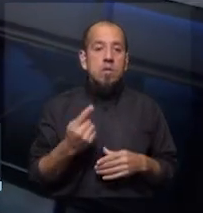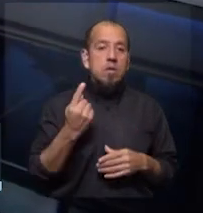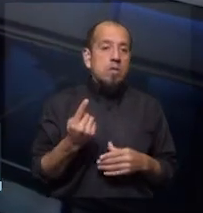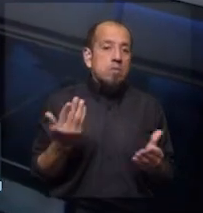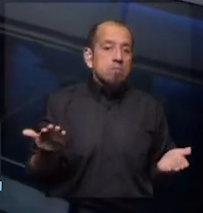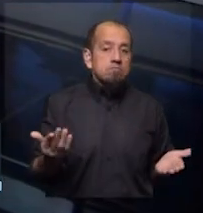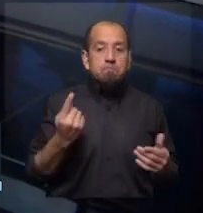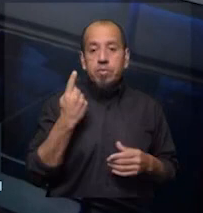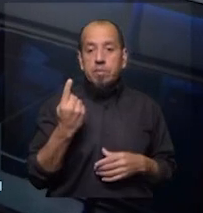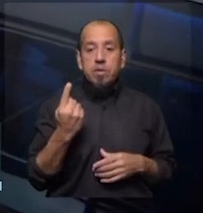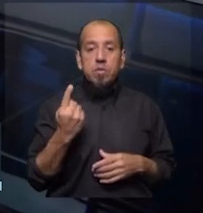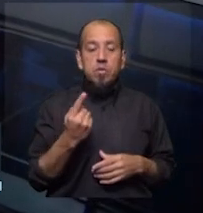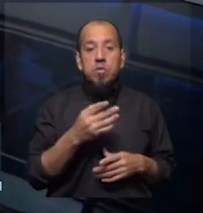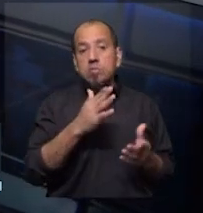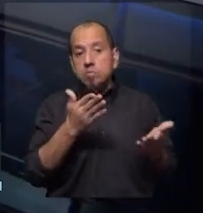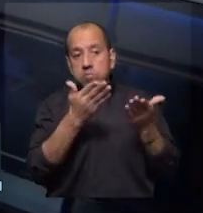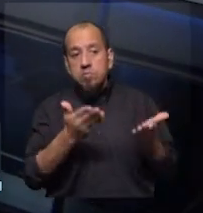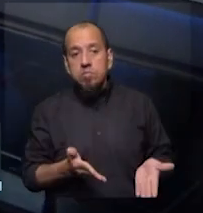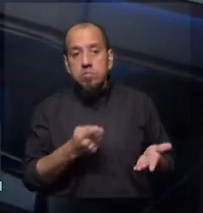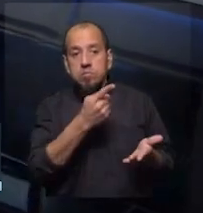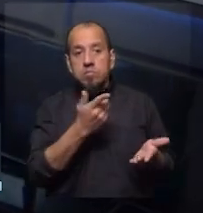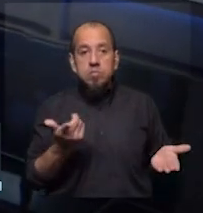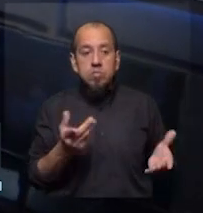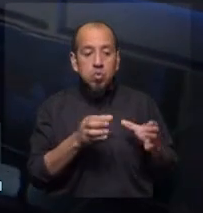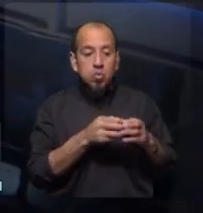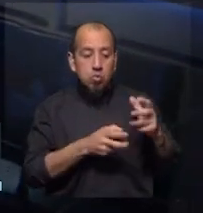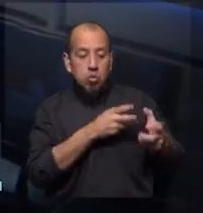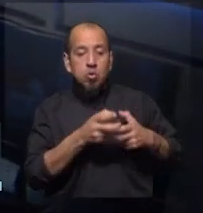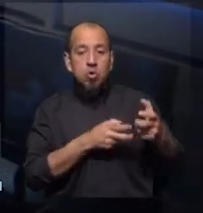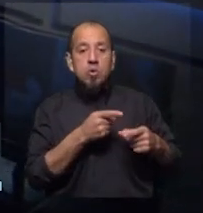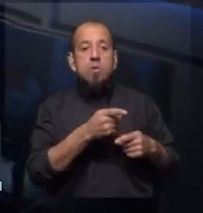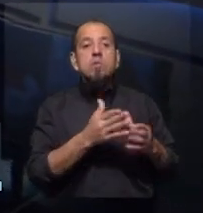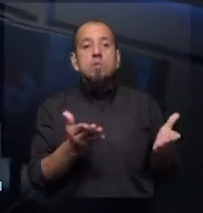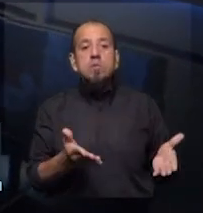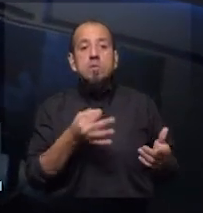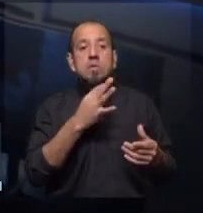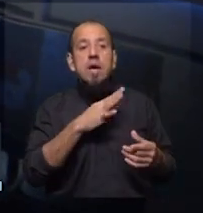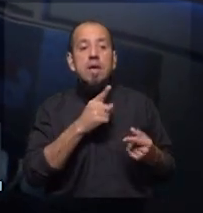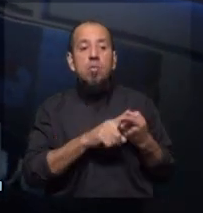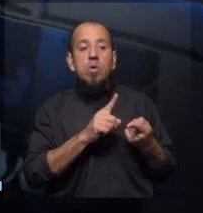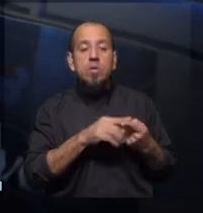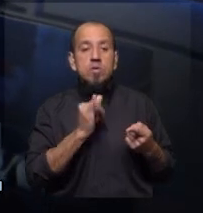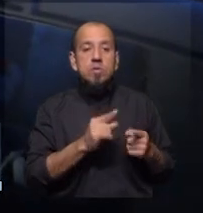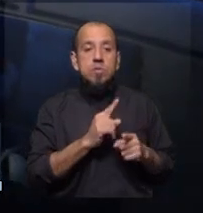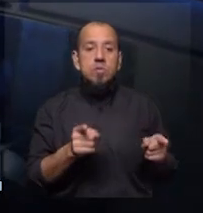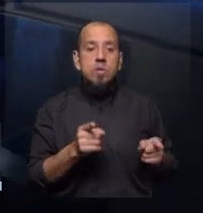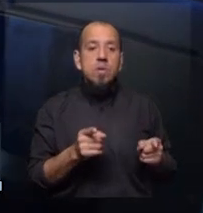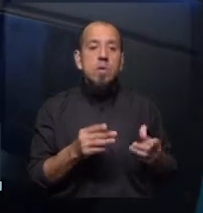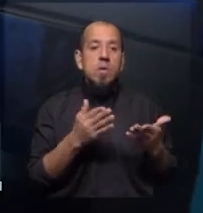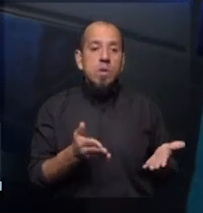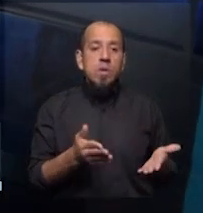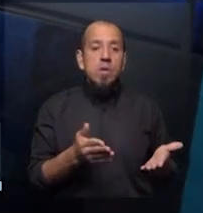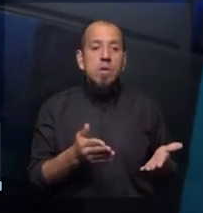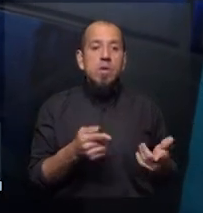en cuál es la visión que tienen los propios partidos del oficialismo si tienen acuerdo y si de alguna manera